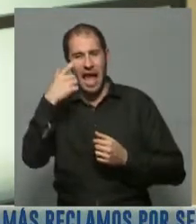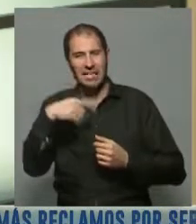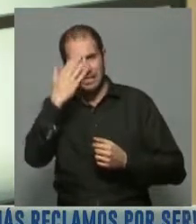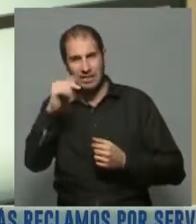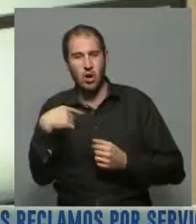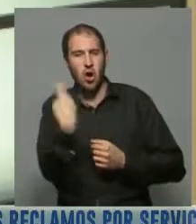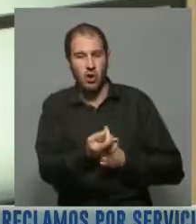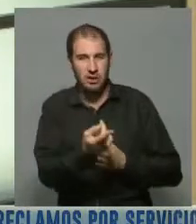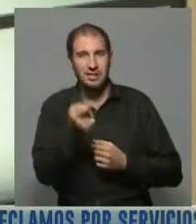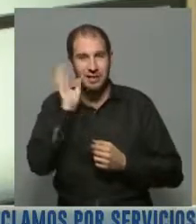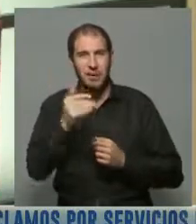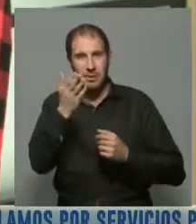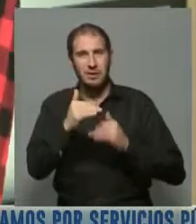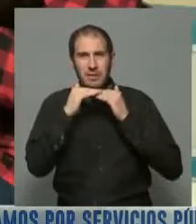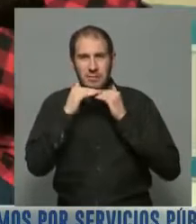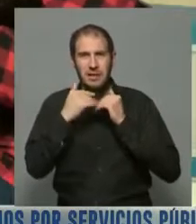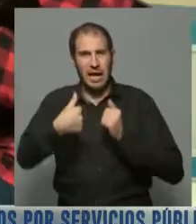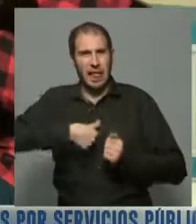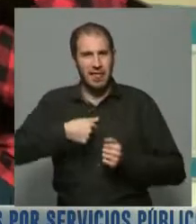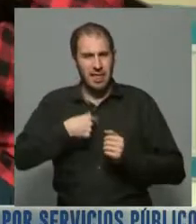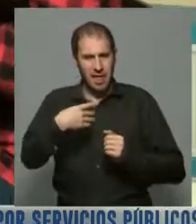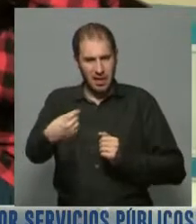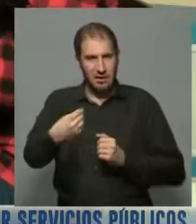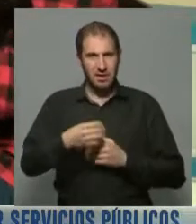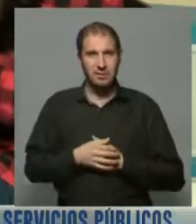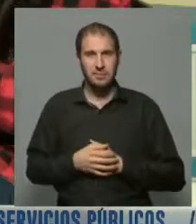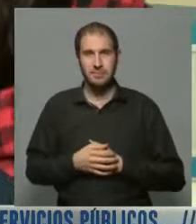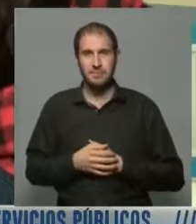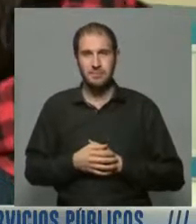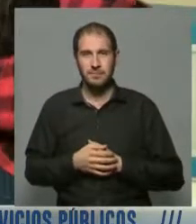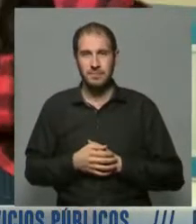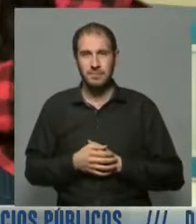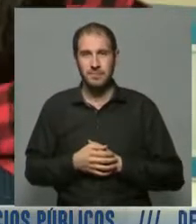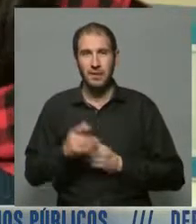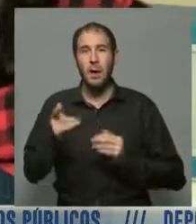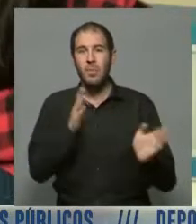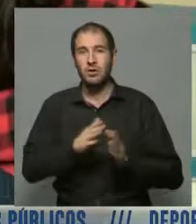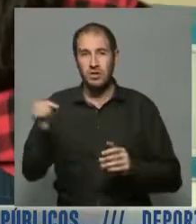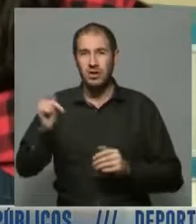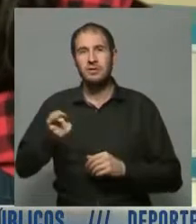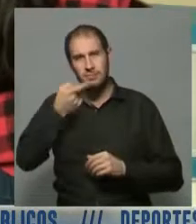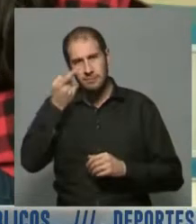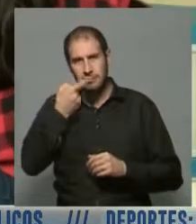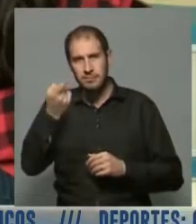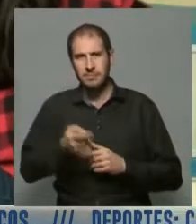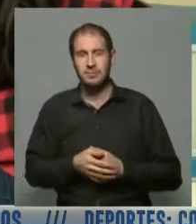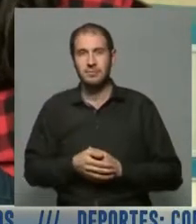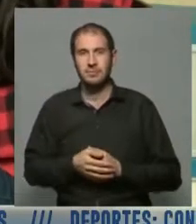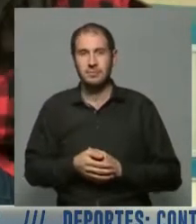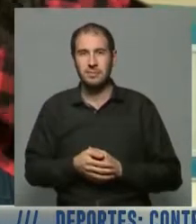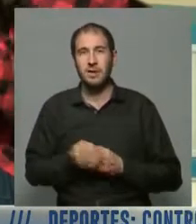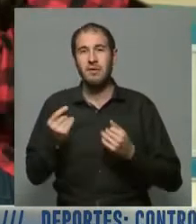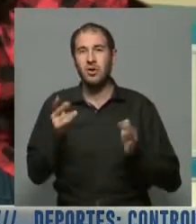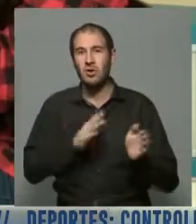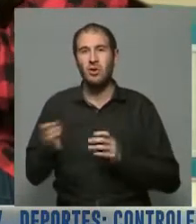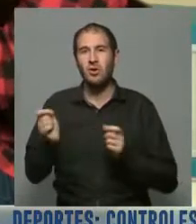y que a la vez sabemos que el espectador se está identificando. Claro, seguro. La verdad que ese proceso ha sido muy interesante, uh-huh, de ver cómo